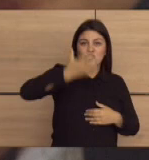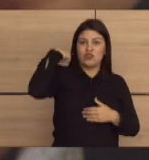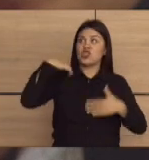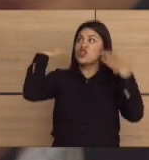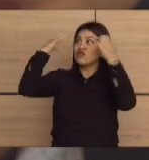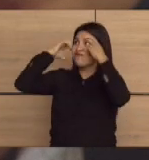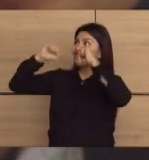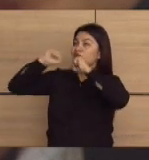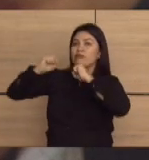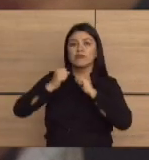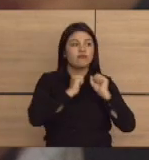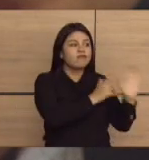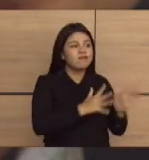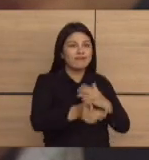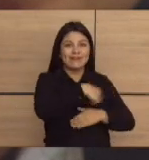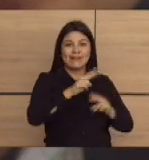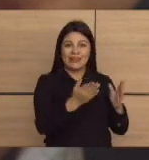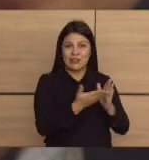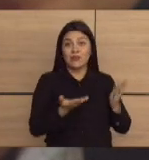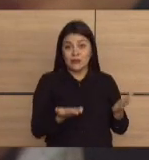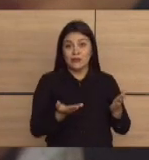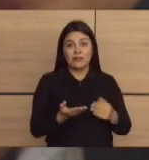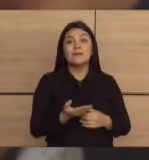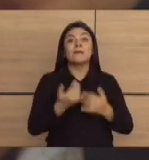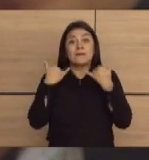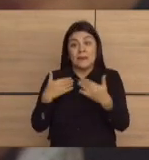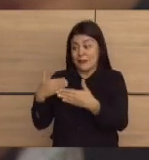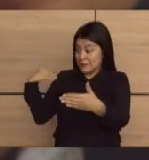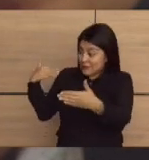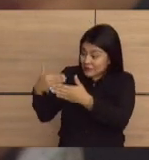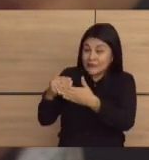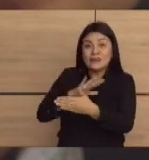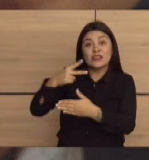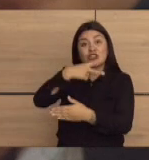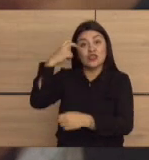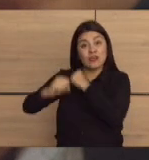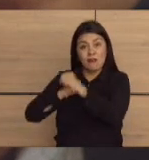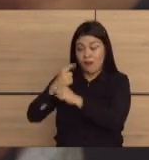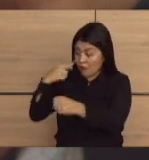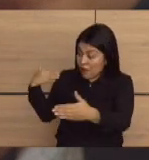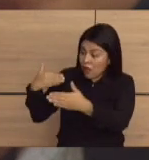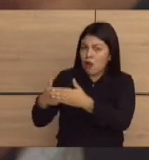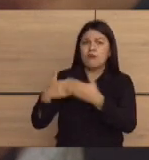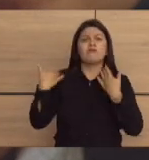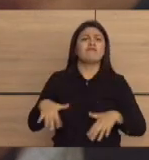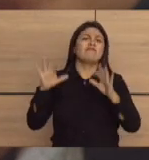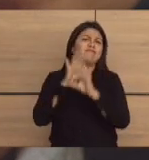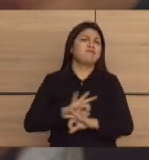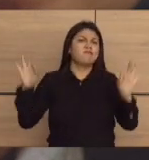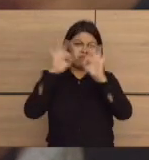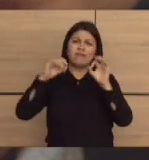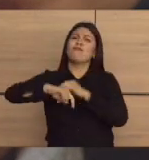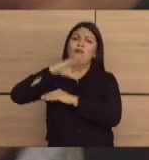estudiantes. Y yo creo que en este bicentenario, tan importante para nuestro país, sí que es